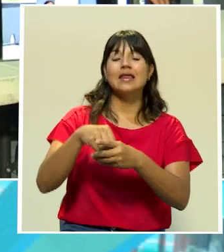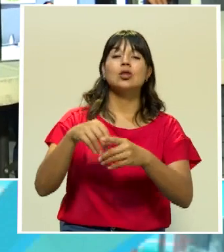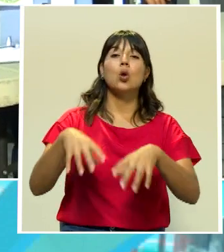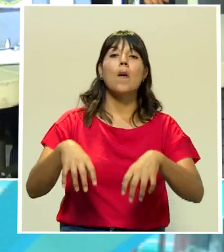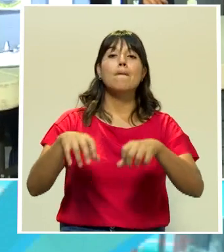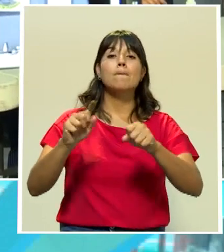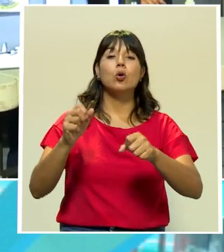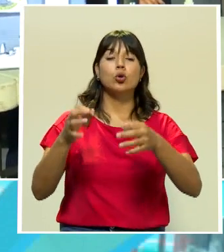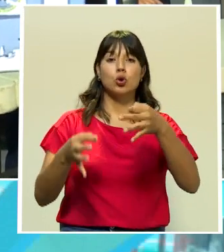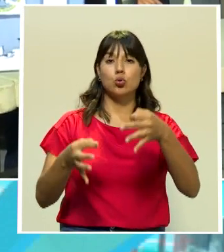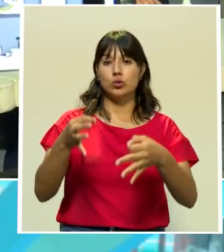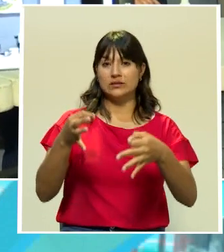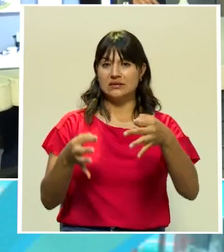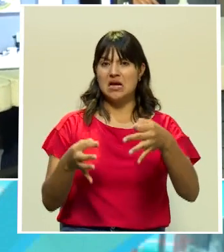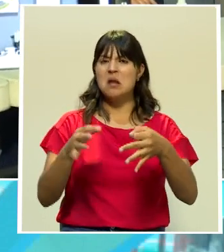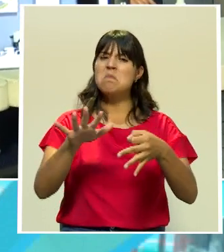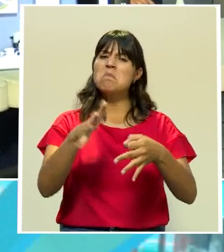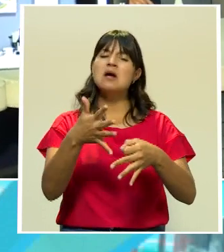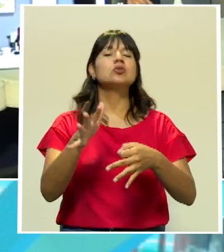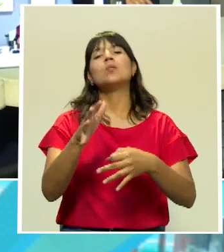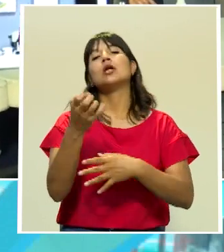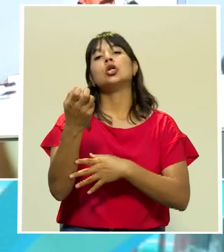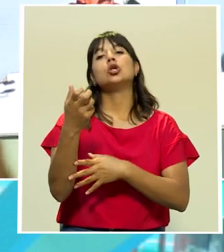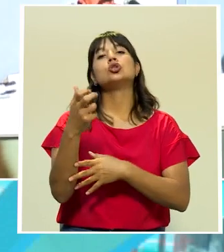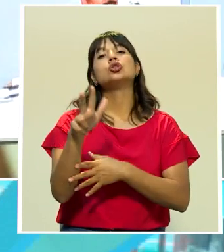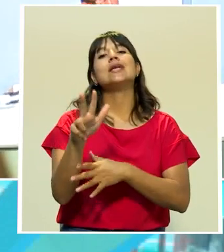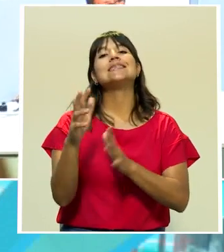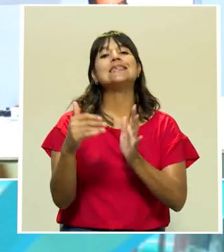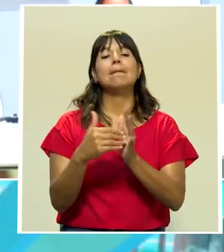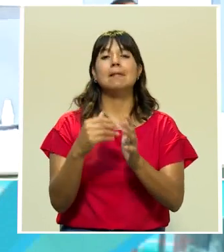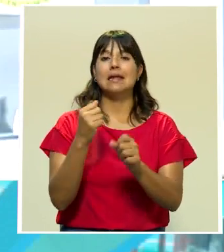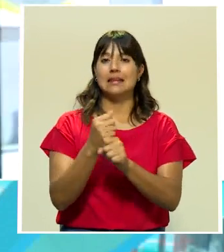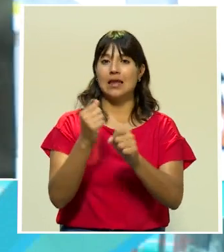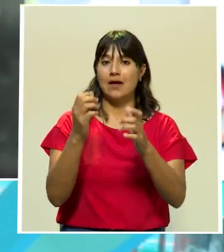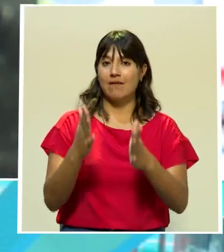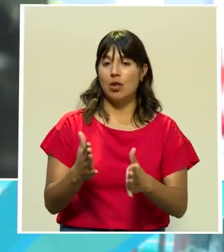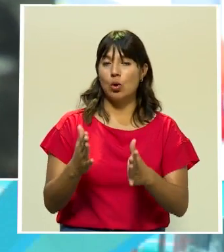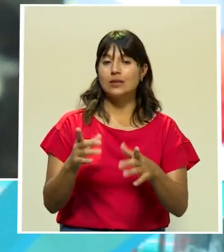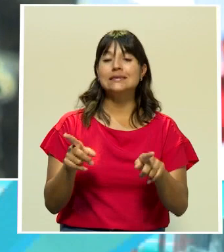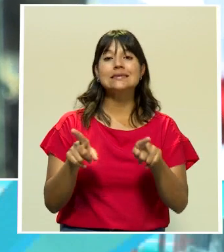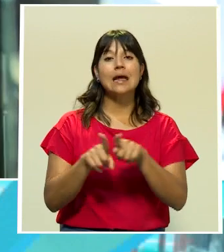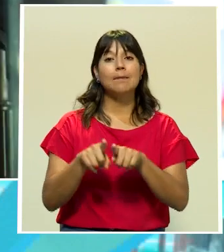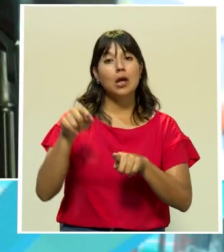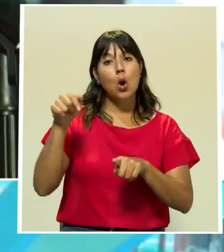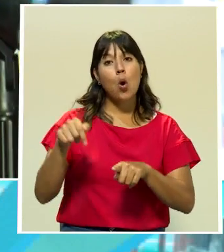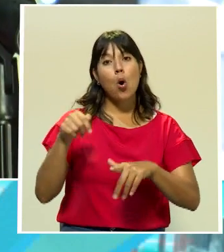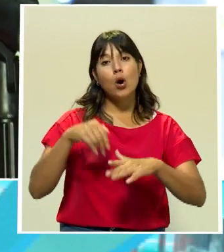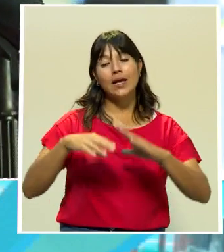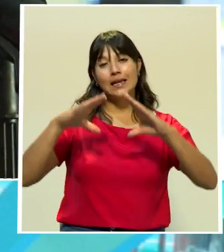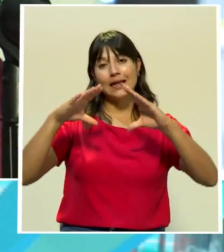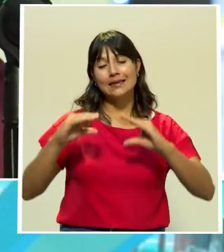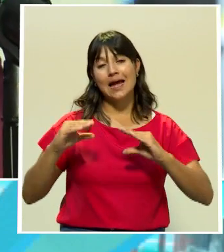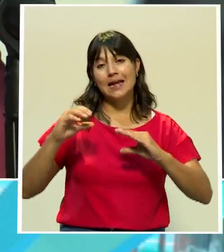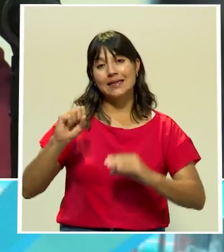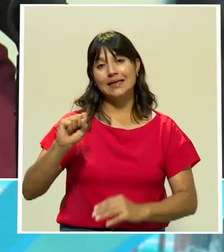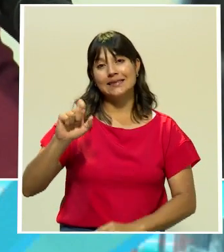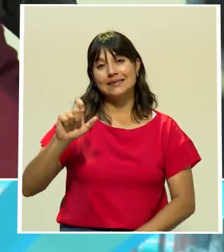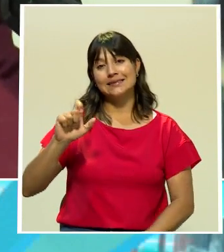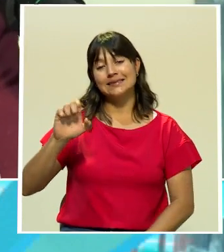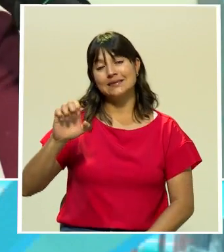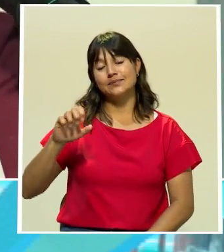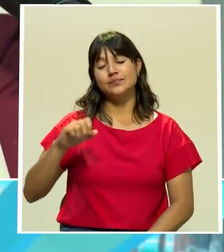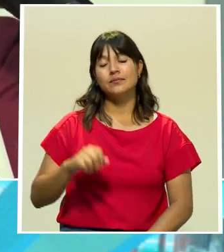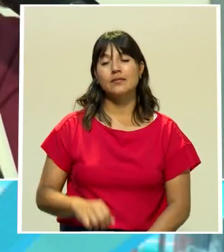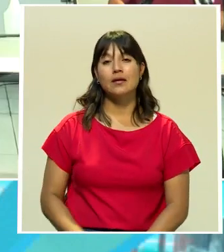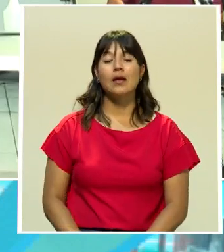representa a un poco más de 13.000 funcionarios. También esta tarde Célimo Guido manifestó